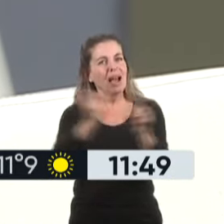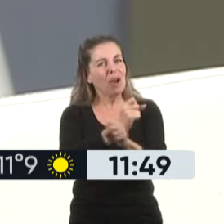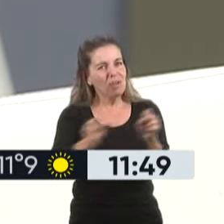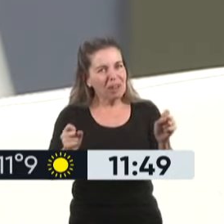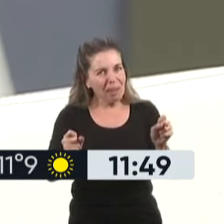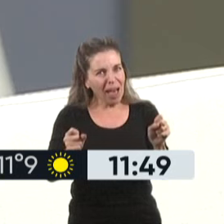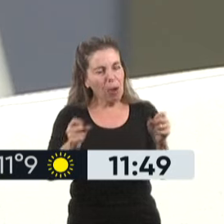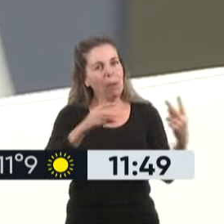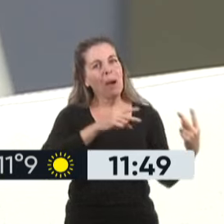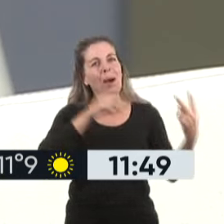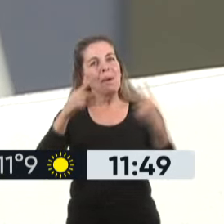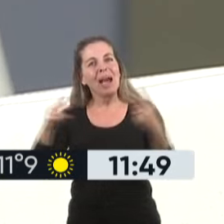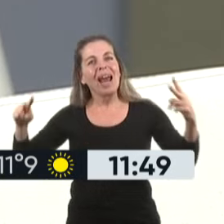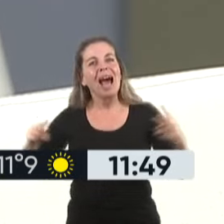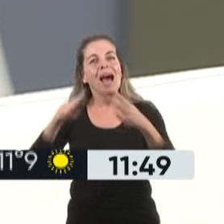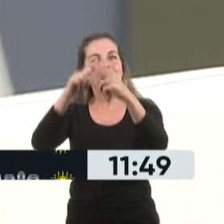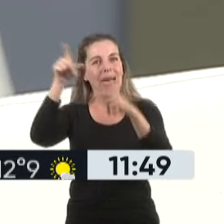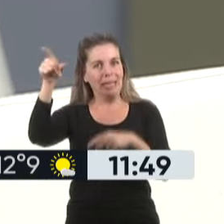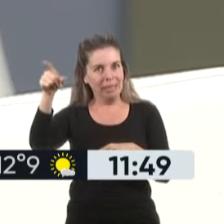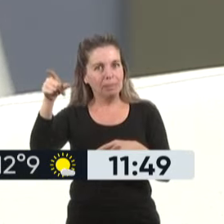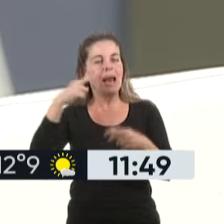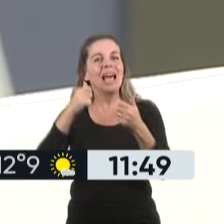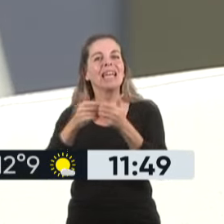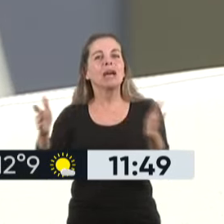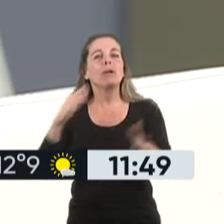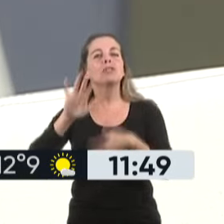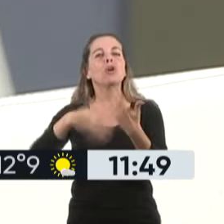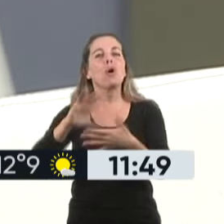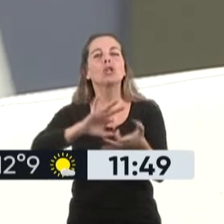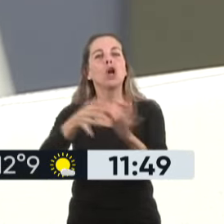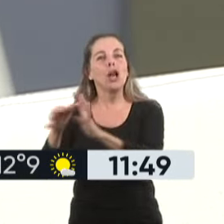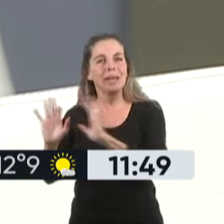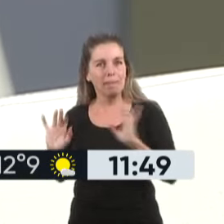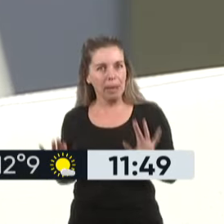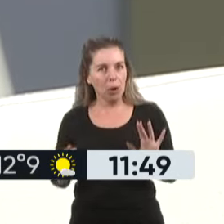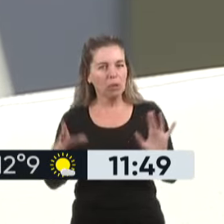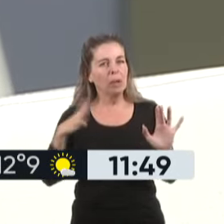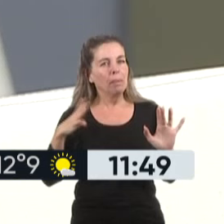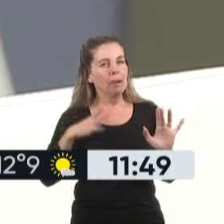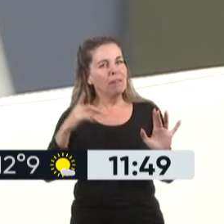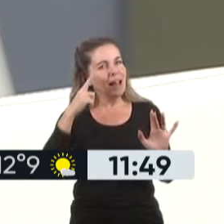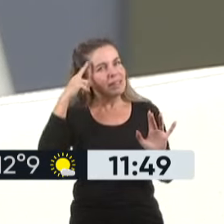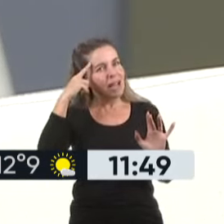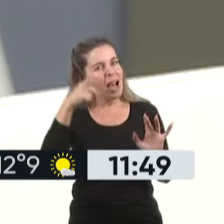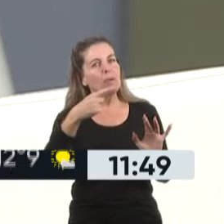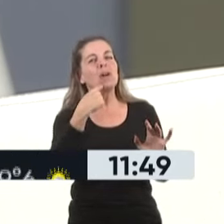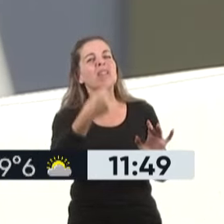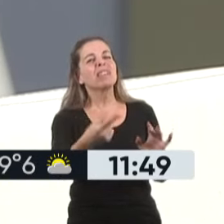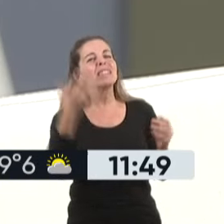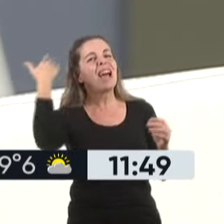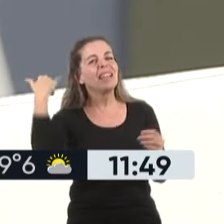para la inauguración de los Juegos. Y algo que me quedó de la introducción que hiciste es YPF